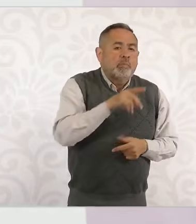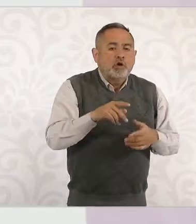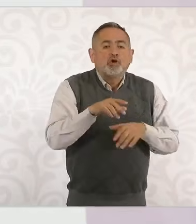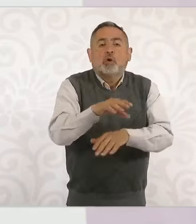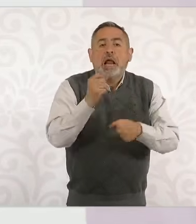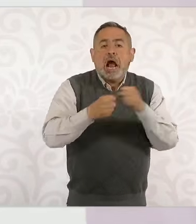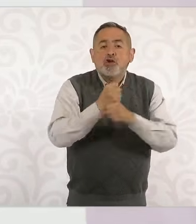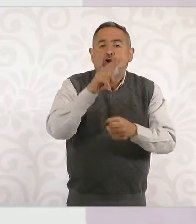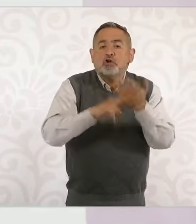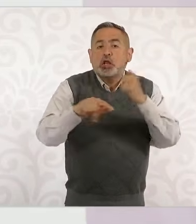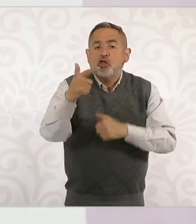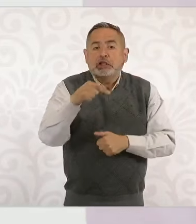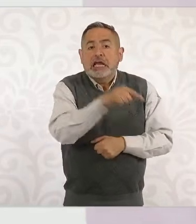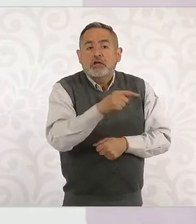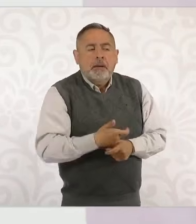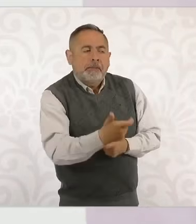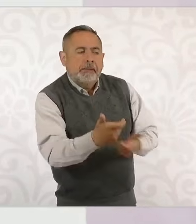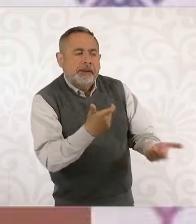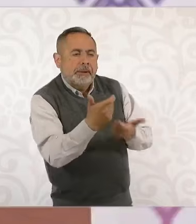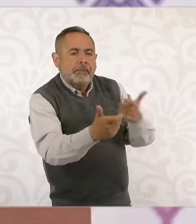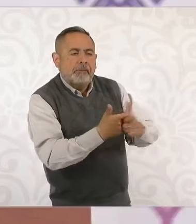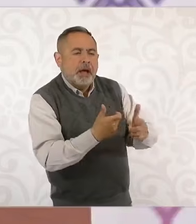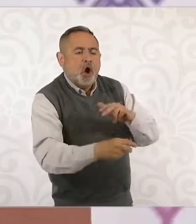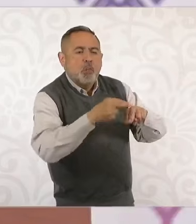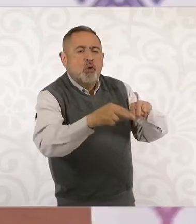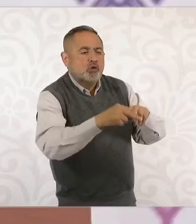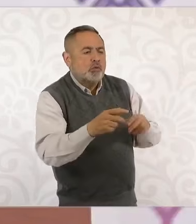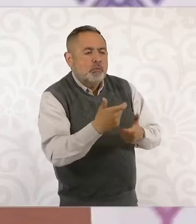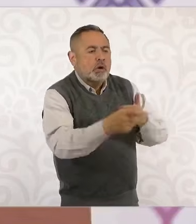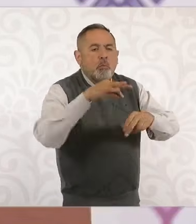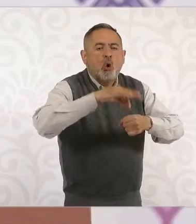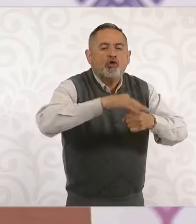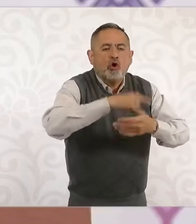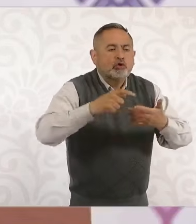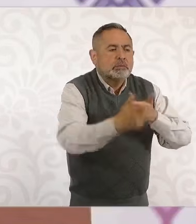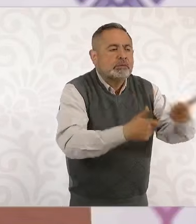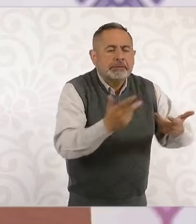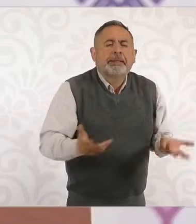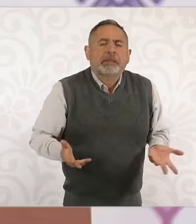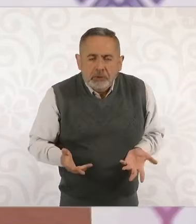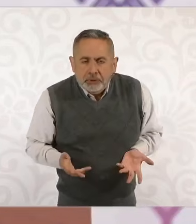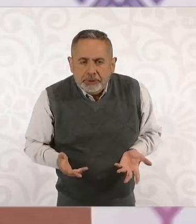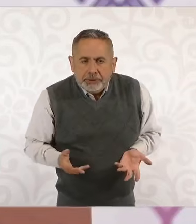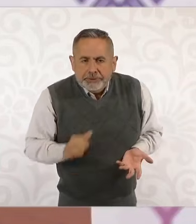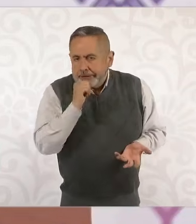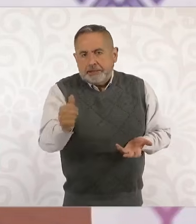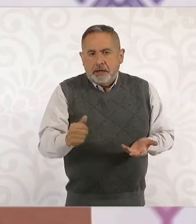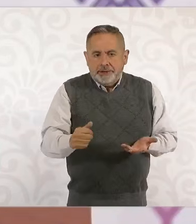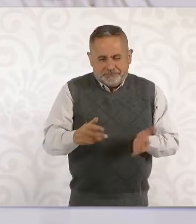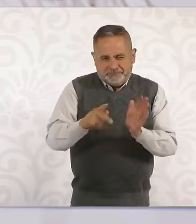2012 y la compra de votos. Hoy sale un artículo de Federico Arreola